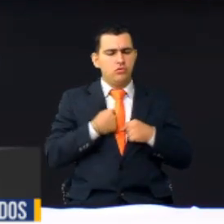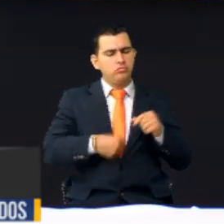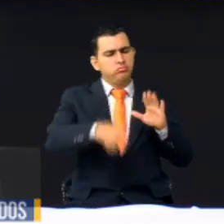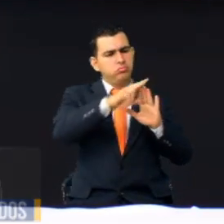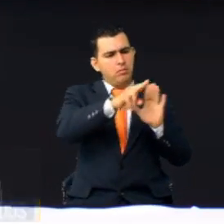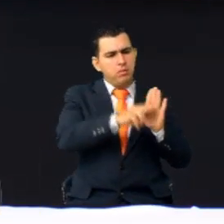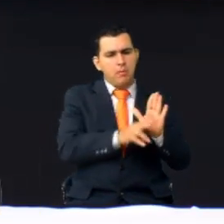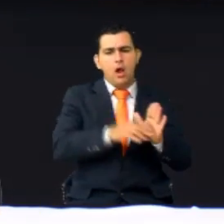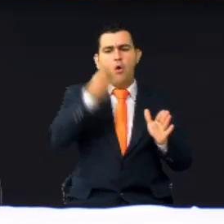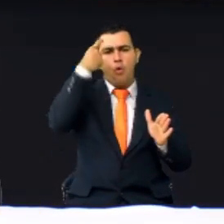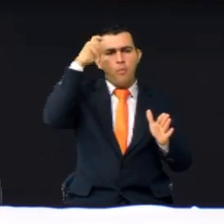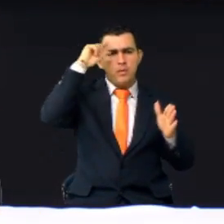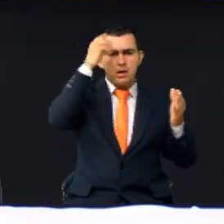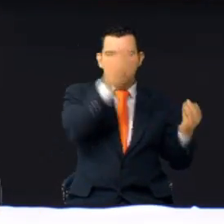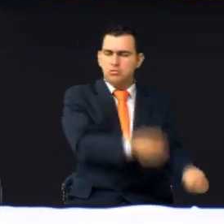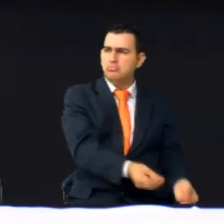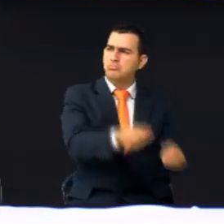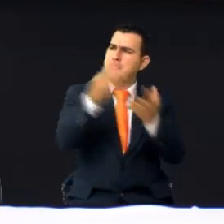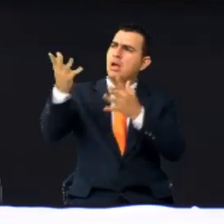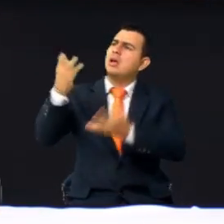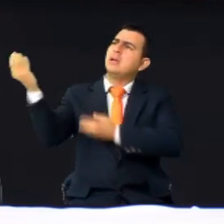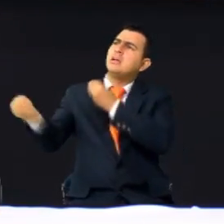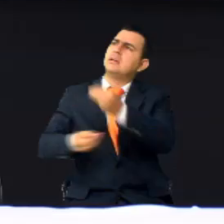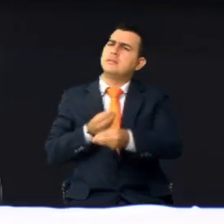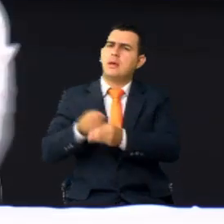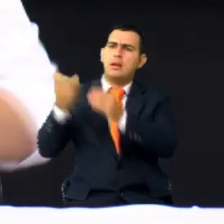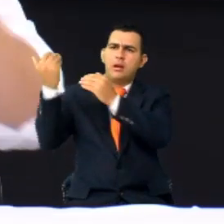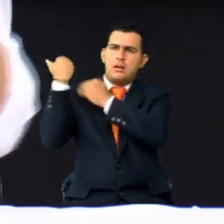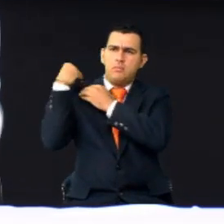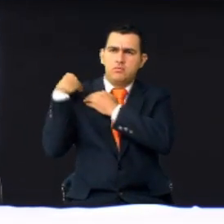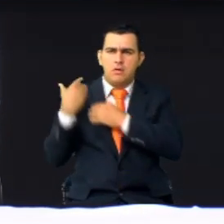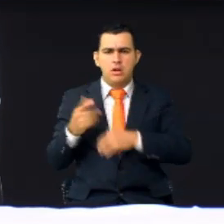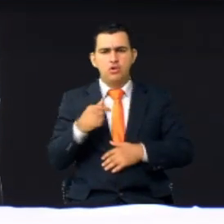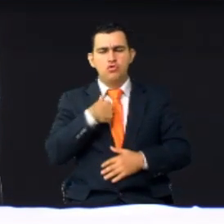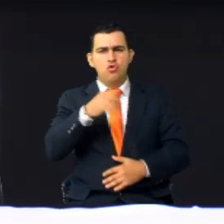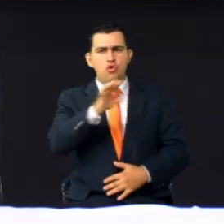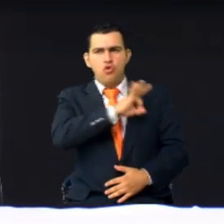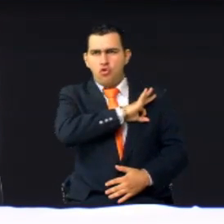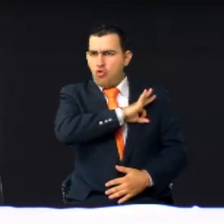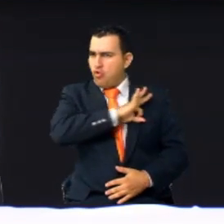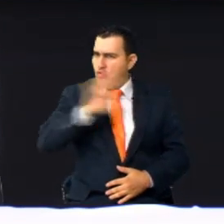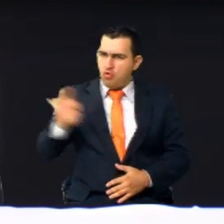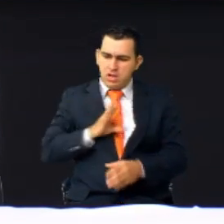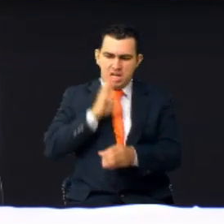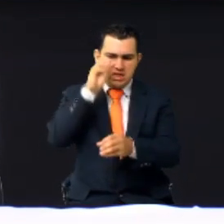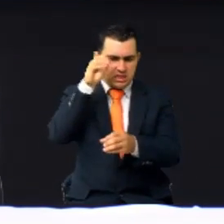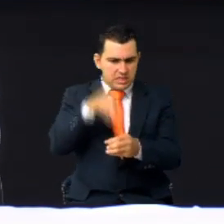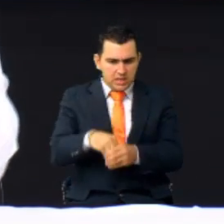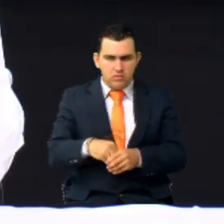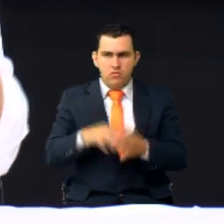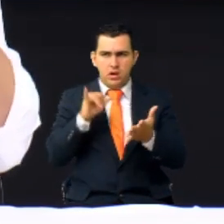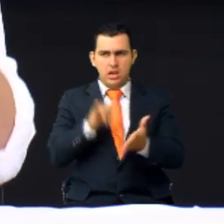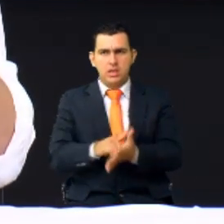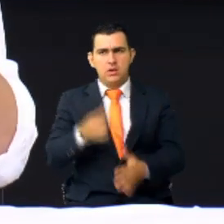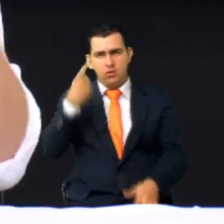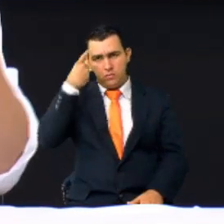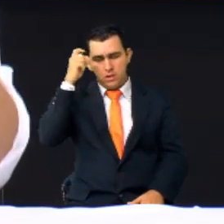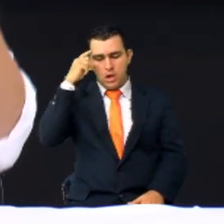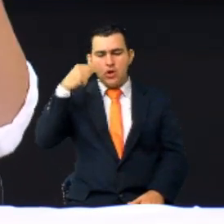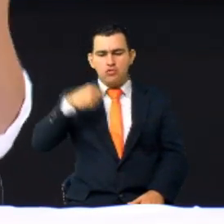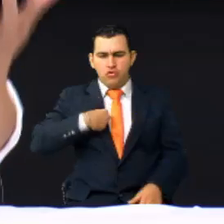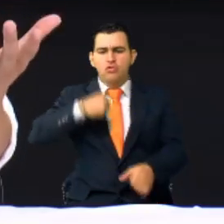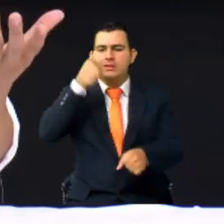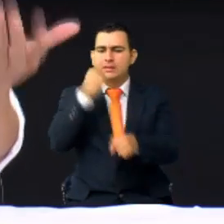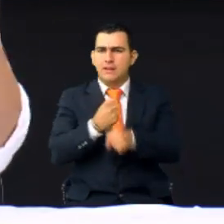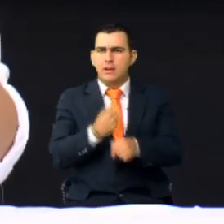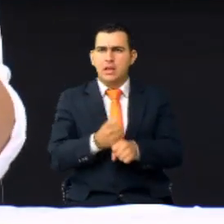gobierno municipal cuál era ese plan de acción y quedaba en manos de ellos poder ejecutarlo, pero nunca hice parte de la administración municipal. Fue un intermediario que